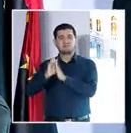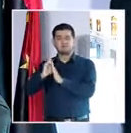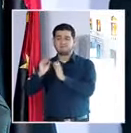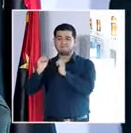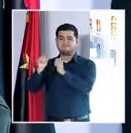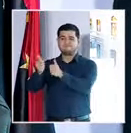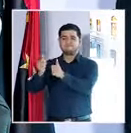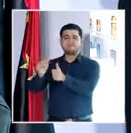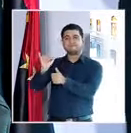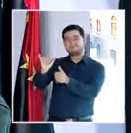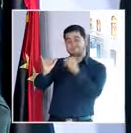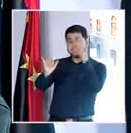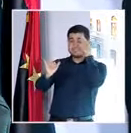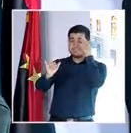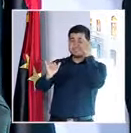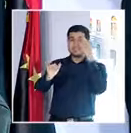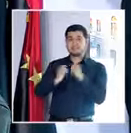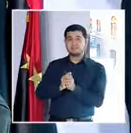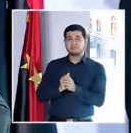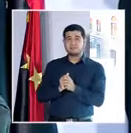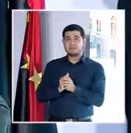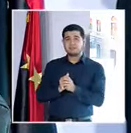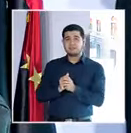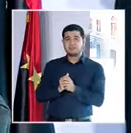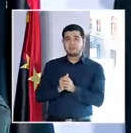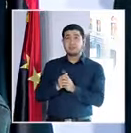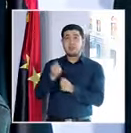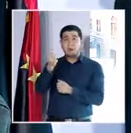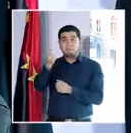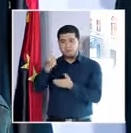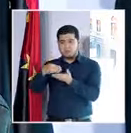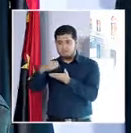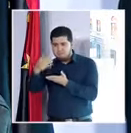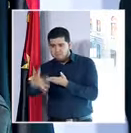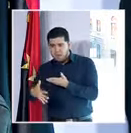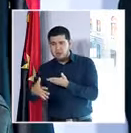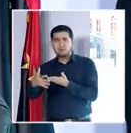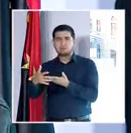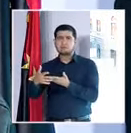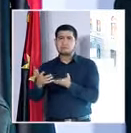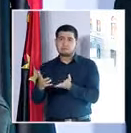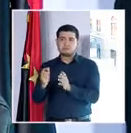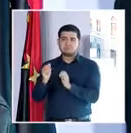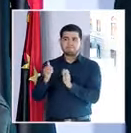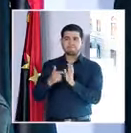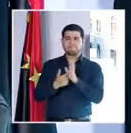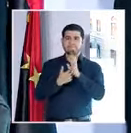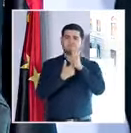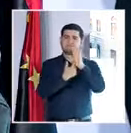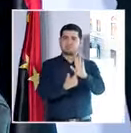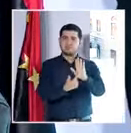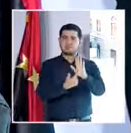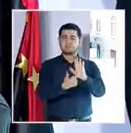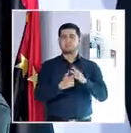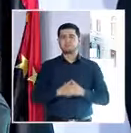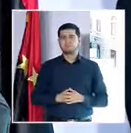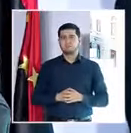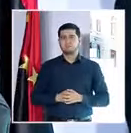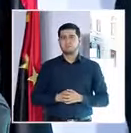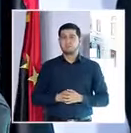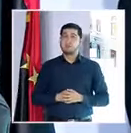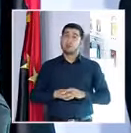lo saben, y las cifras en los anaqueles de la economía lo reflejan. Por eso la